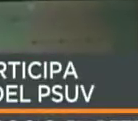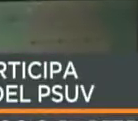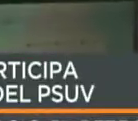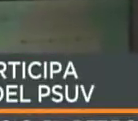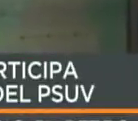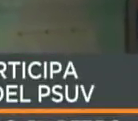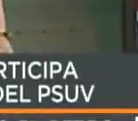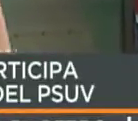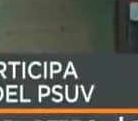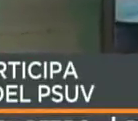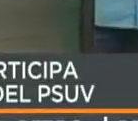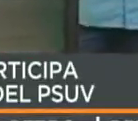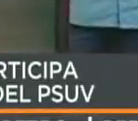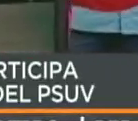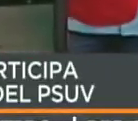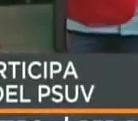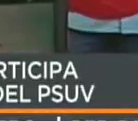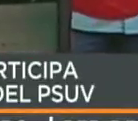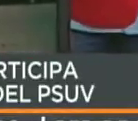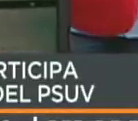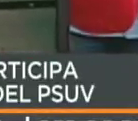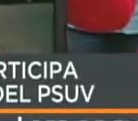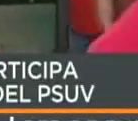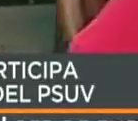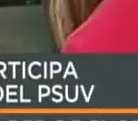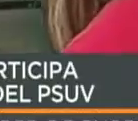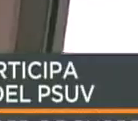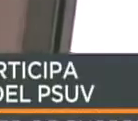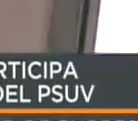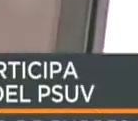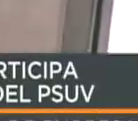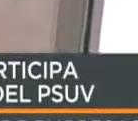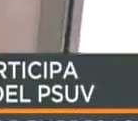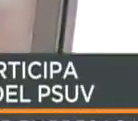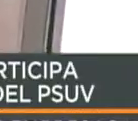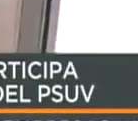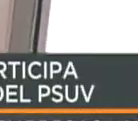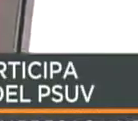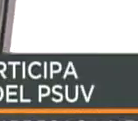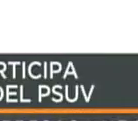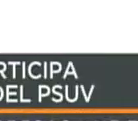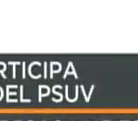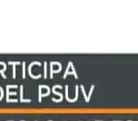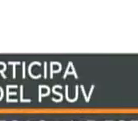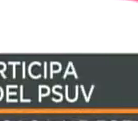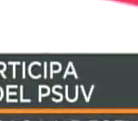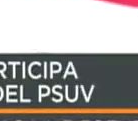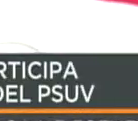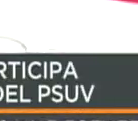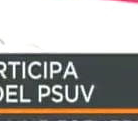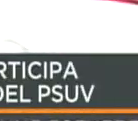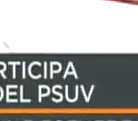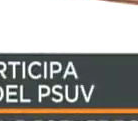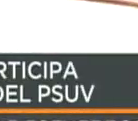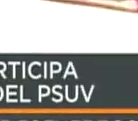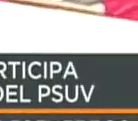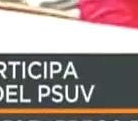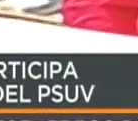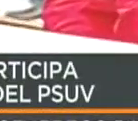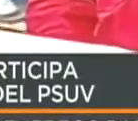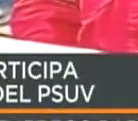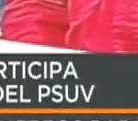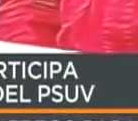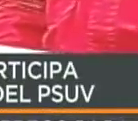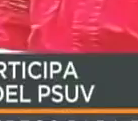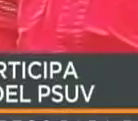esta persecución financiera, a esta guerra económica que ha buscado asfixiar al pueblo venezolano. Sin embargo, ha resaltado